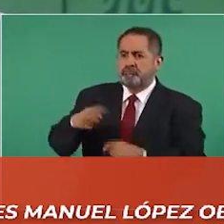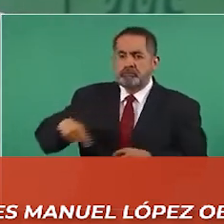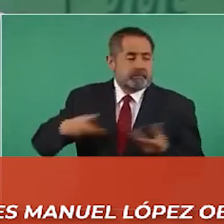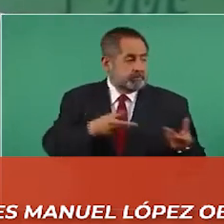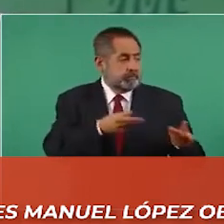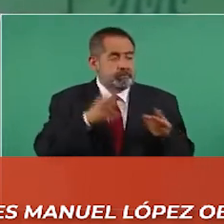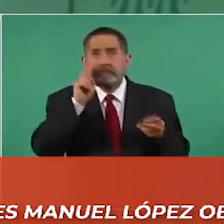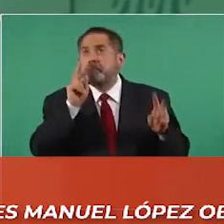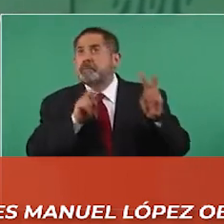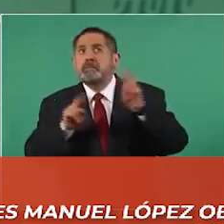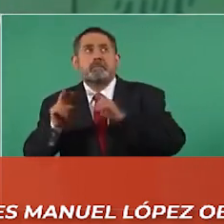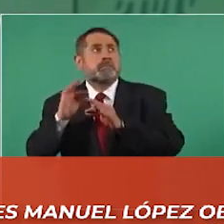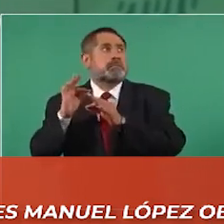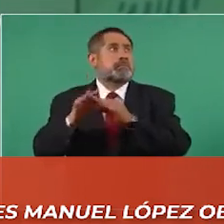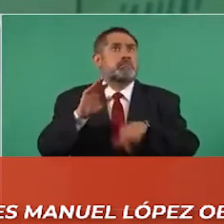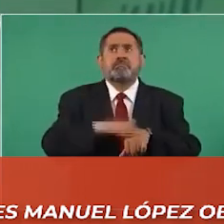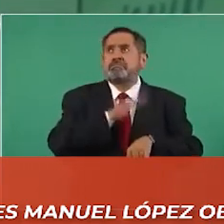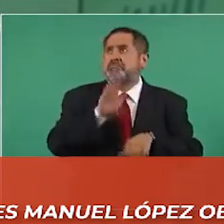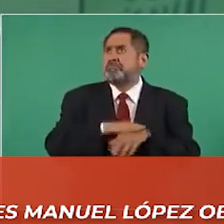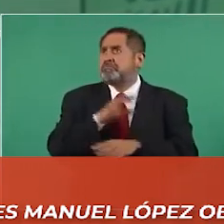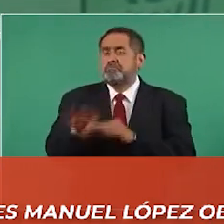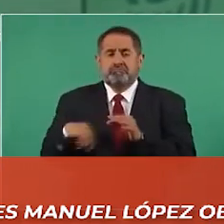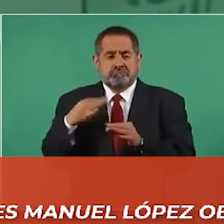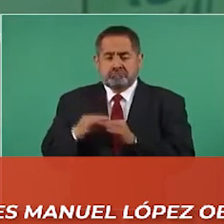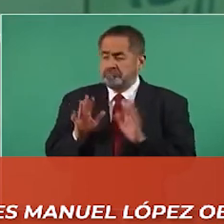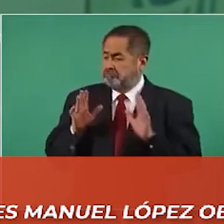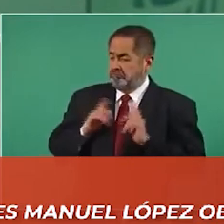recibieron, que